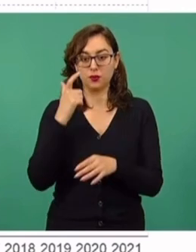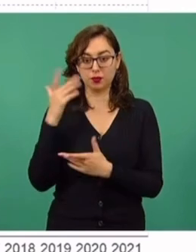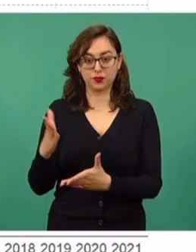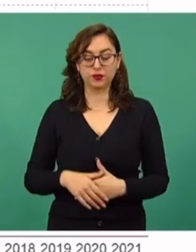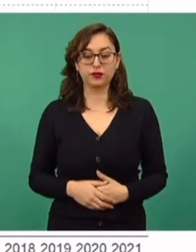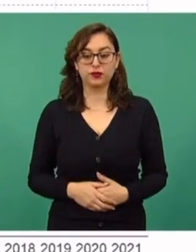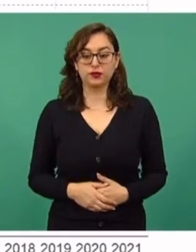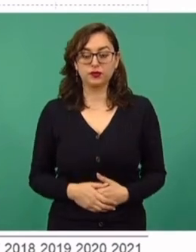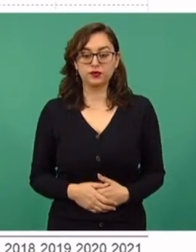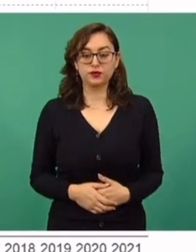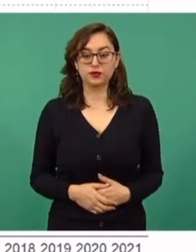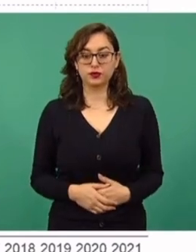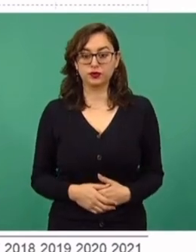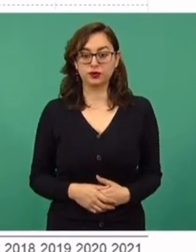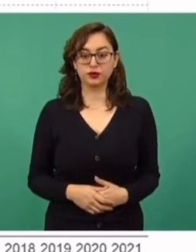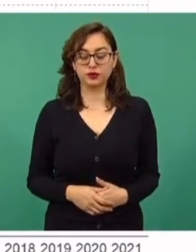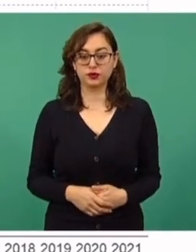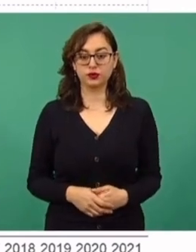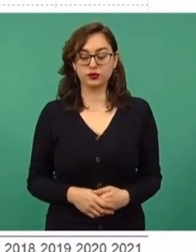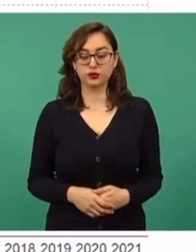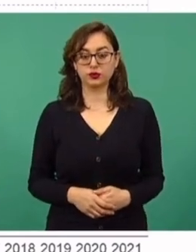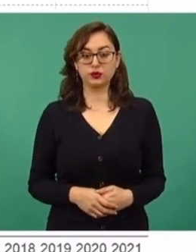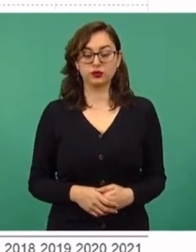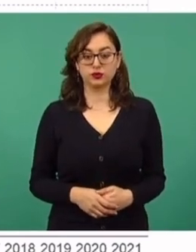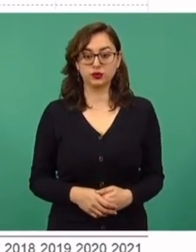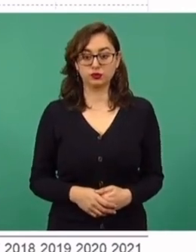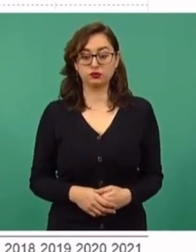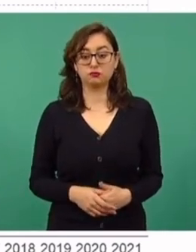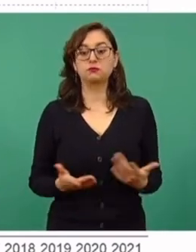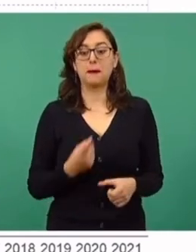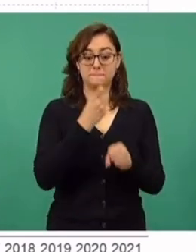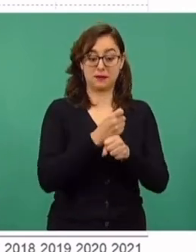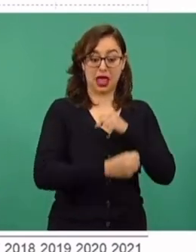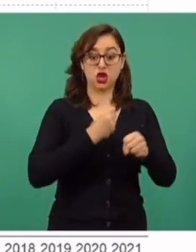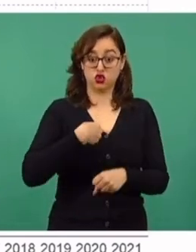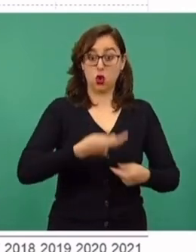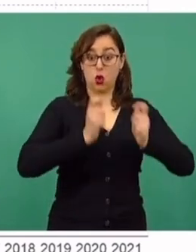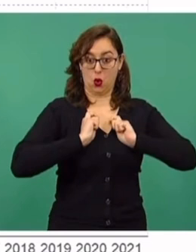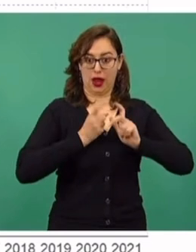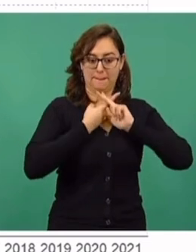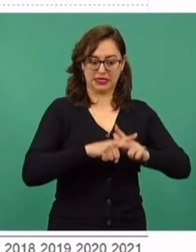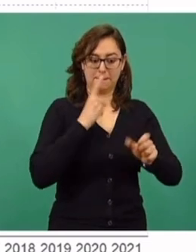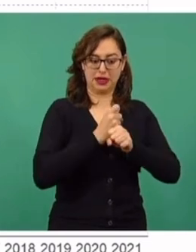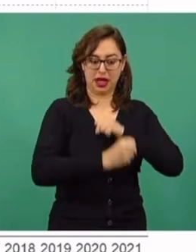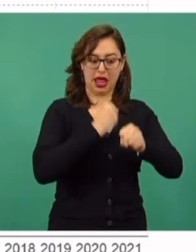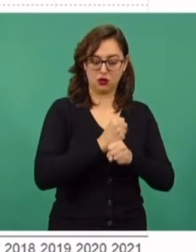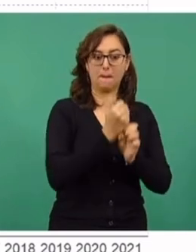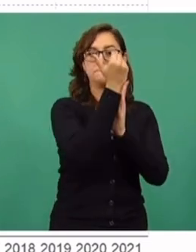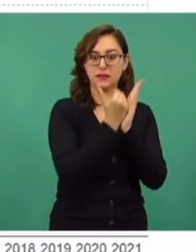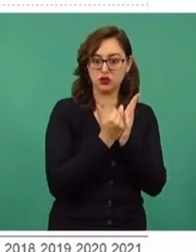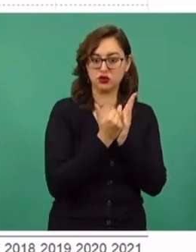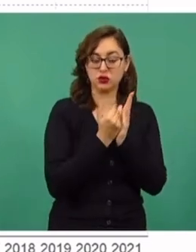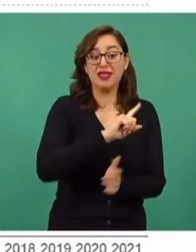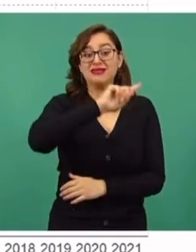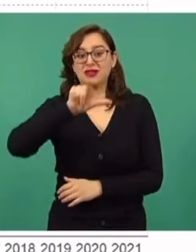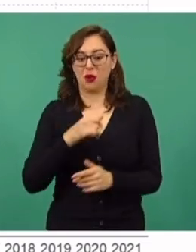gracias a la pandemia 8.5